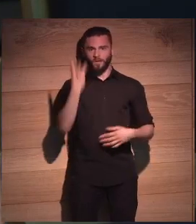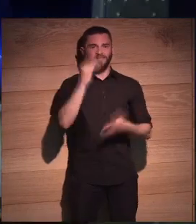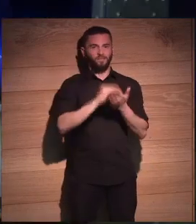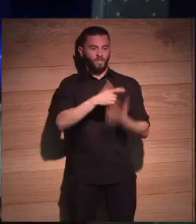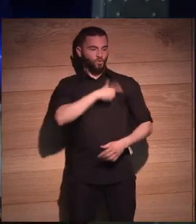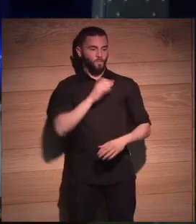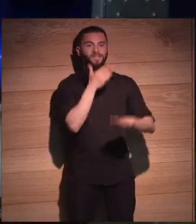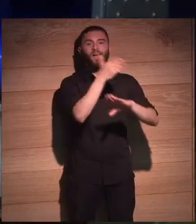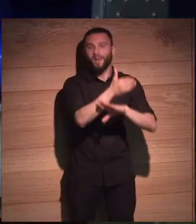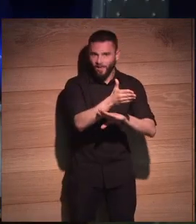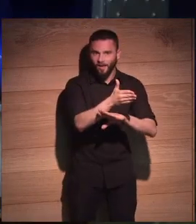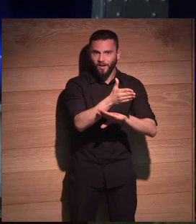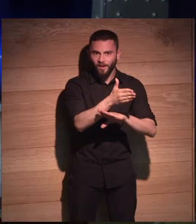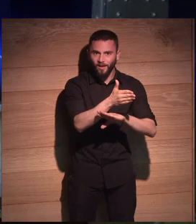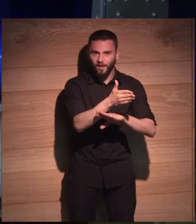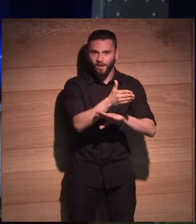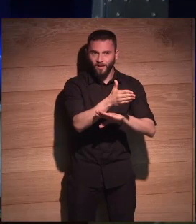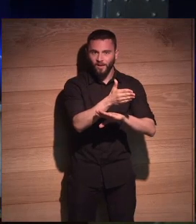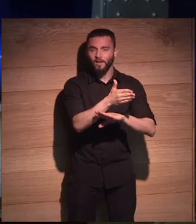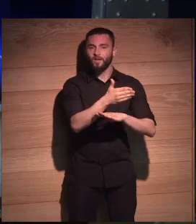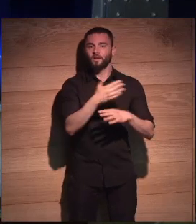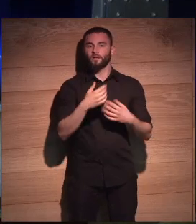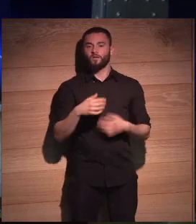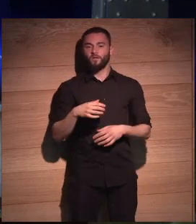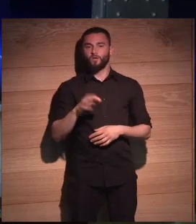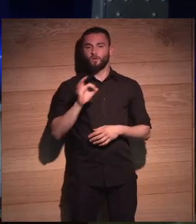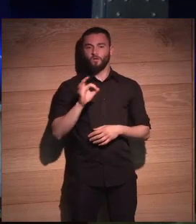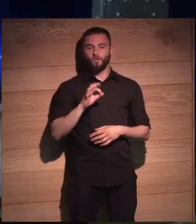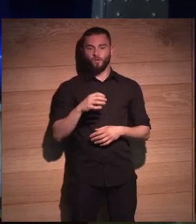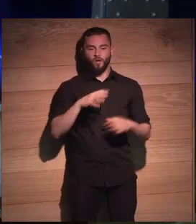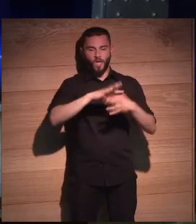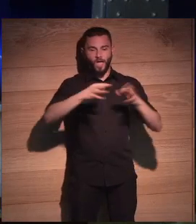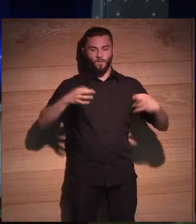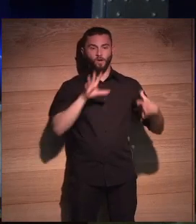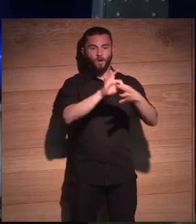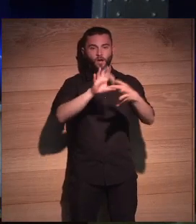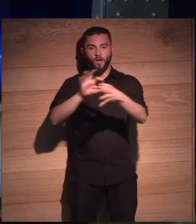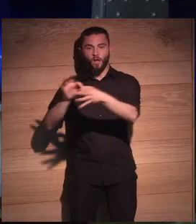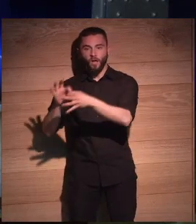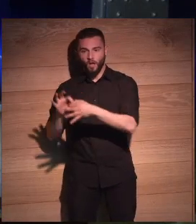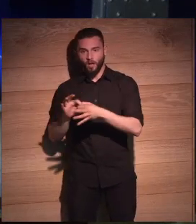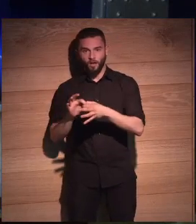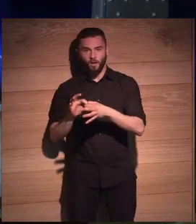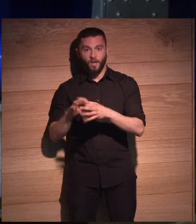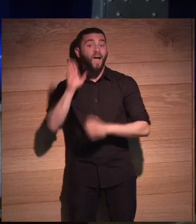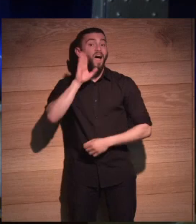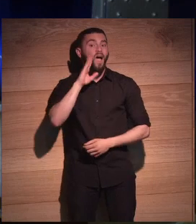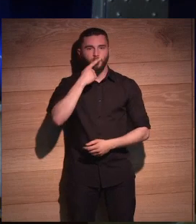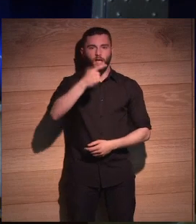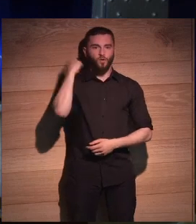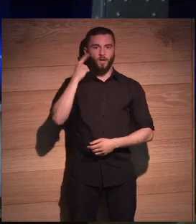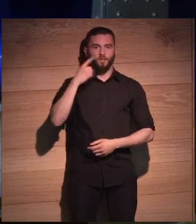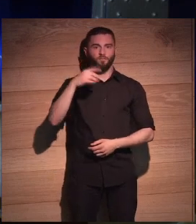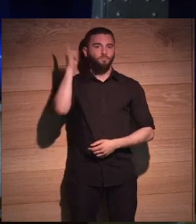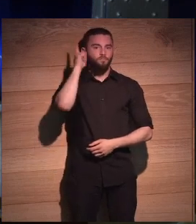o sea, interconectar con todos mis amigos. Esto ha sido el año pasado y con un teléfono de Apple, ¿eh? No estoy hablando